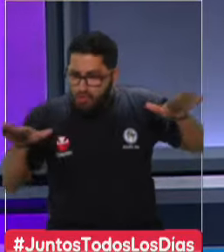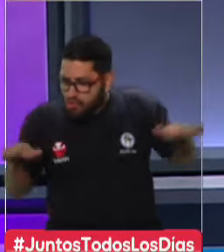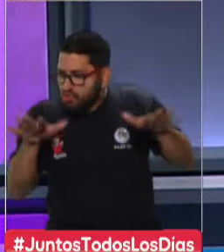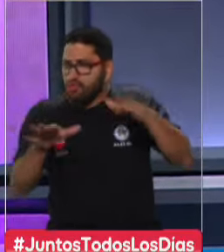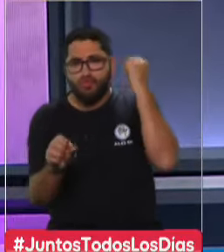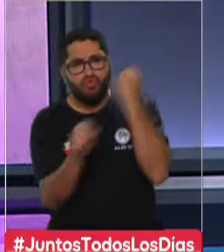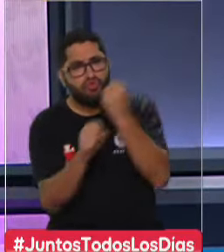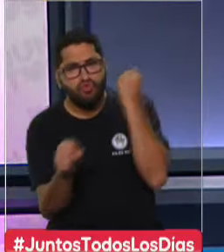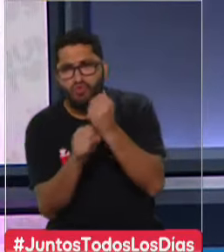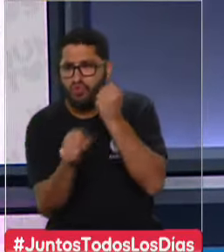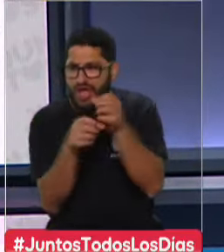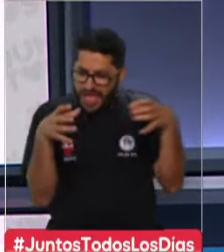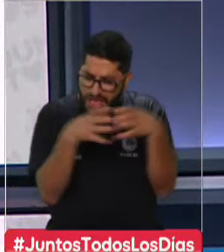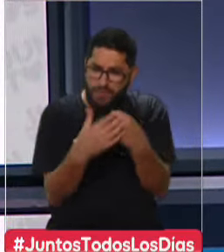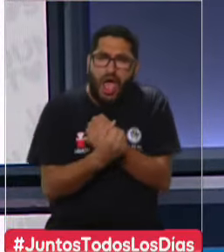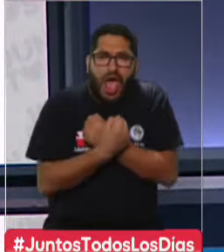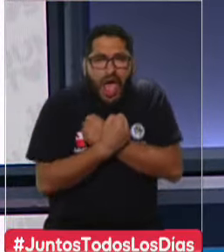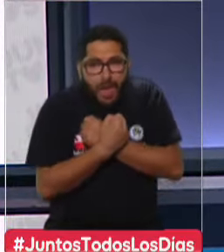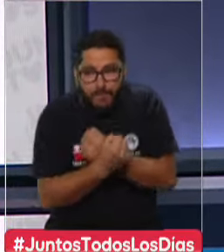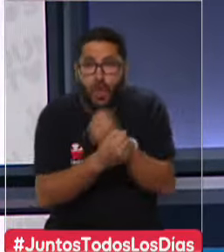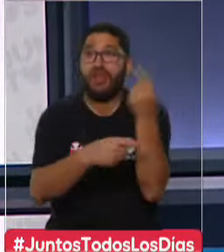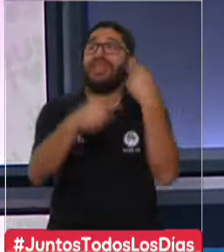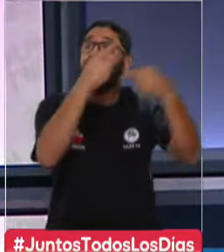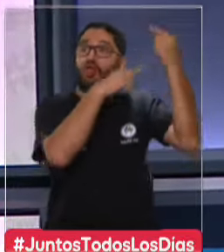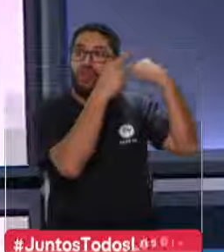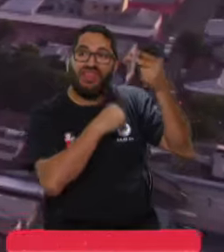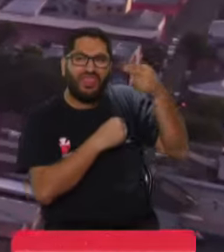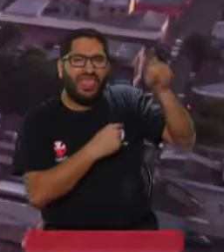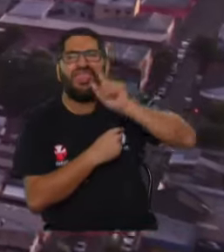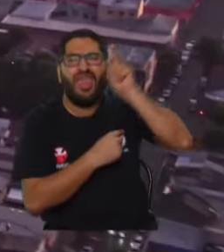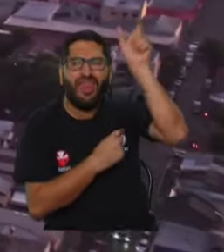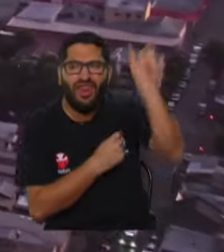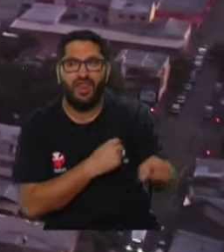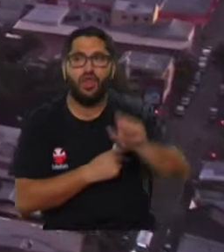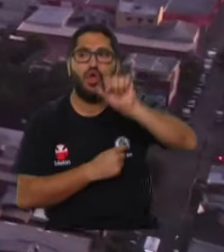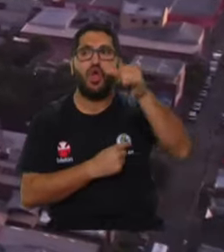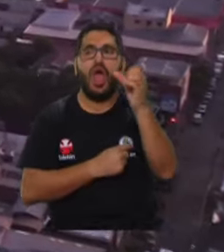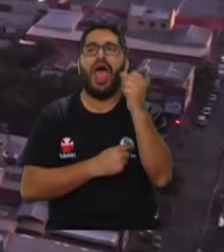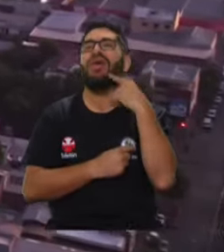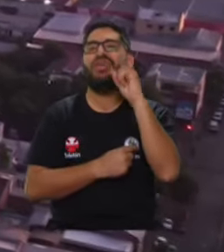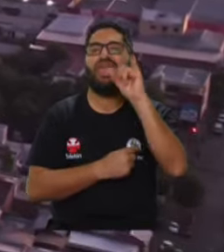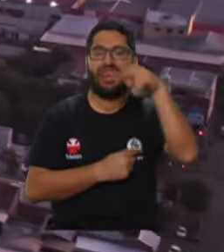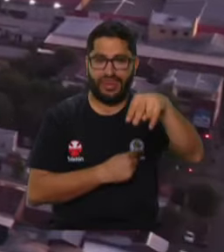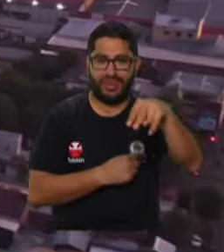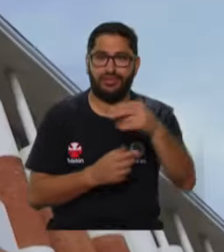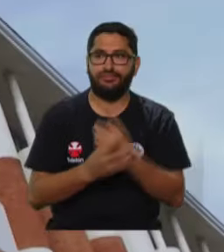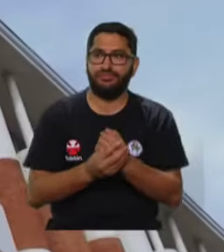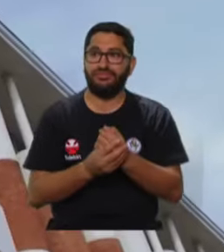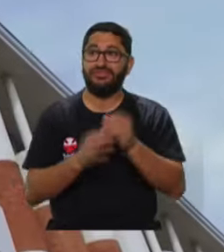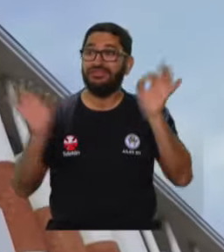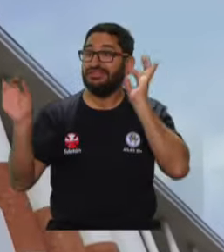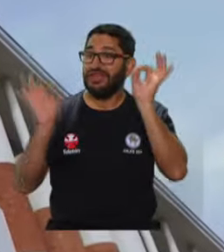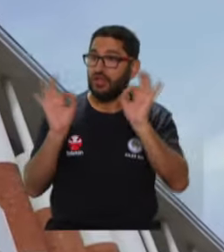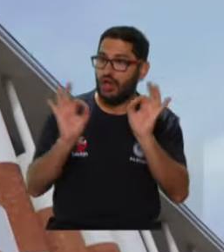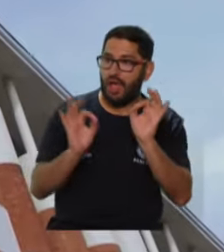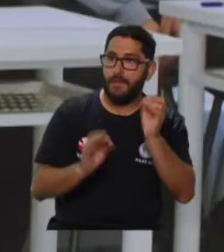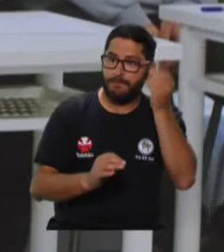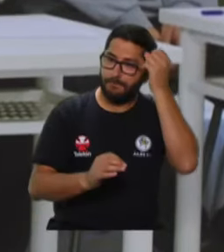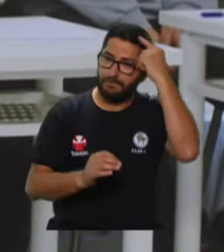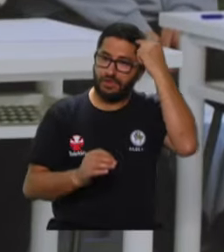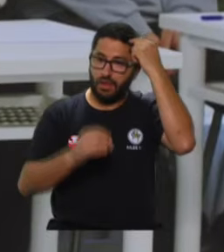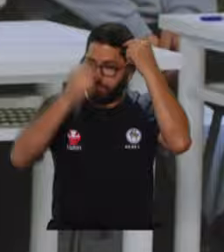con amor. Esta es la historia de Joaquín. Mira. La señora Juanita tuvo un accidente cerebrovascular y no se puede vestir sola, pero ella sabe